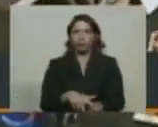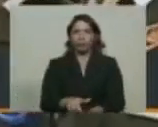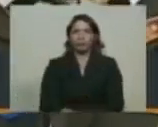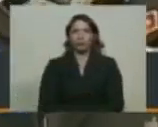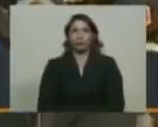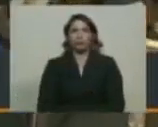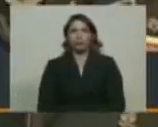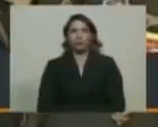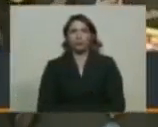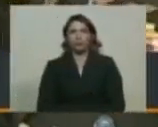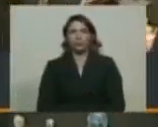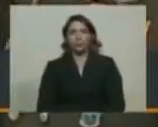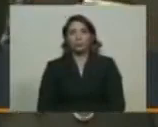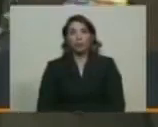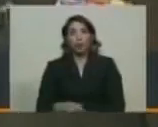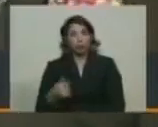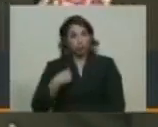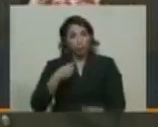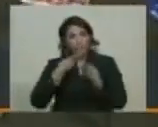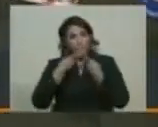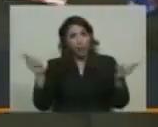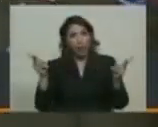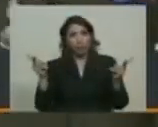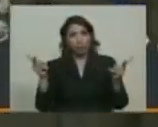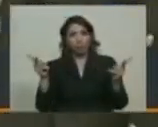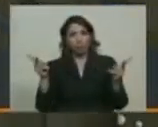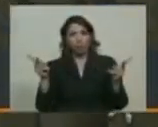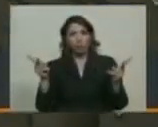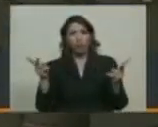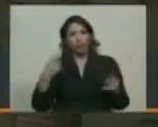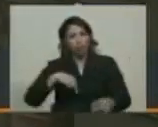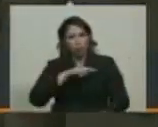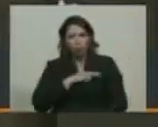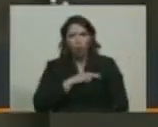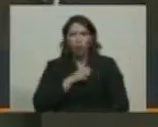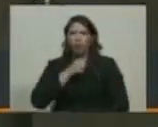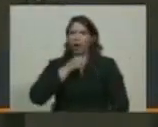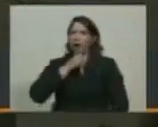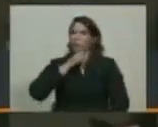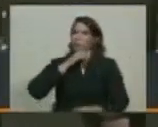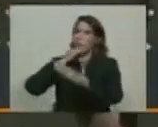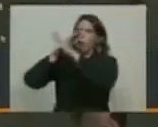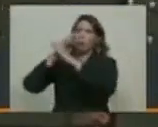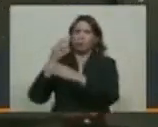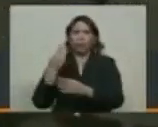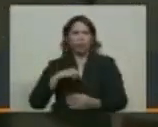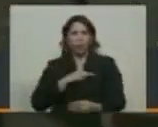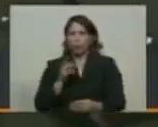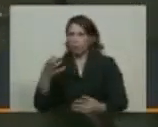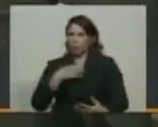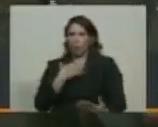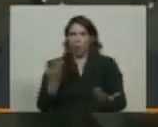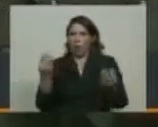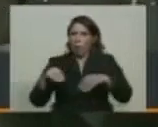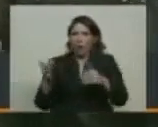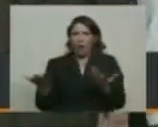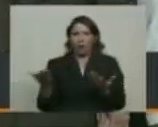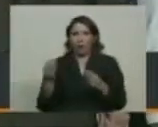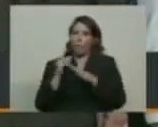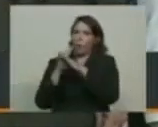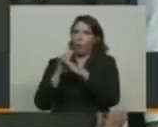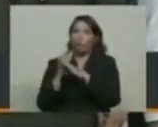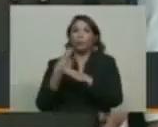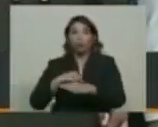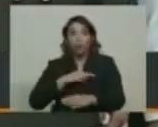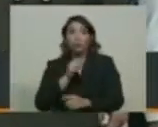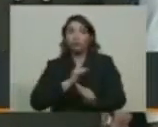Y esto lo traigo a colación porque en su momento lo rechazamos, lo denunciamos, lo repudiamos. Y nuestra Fuerza Armada